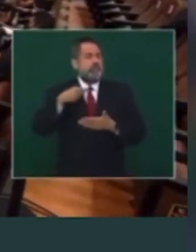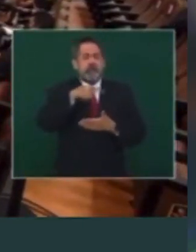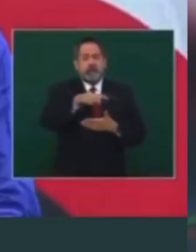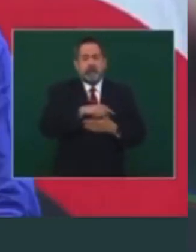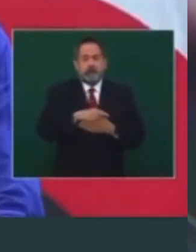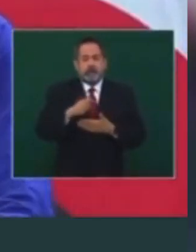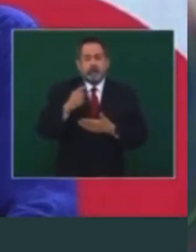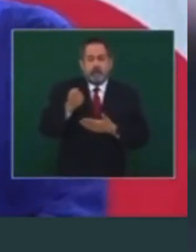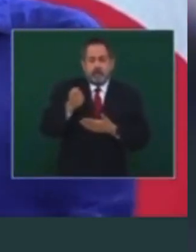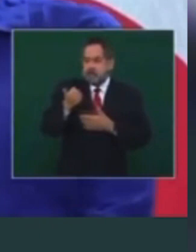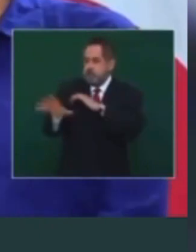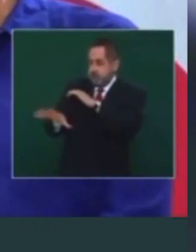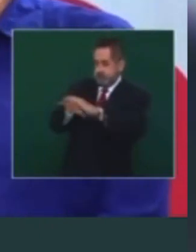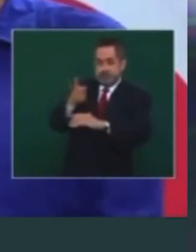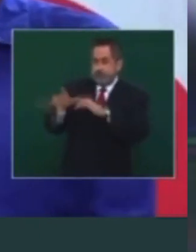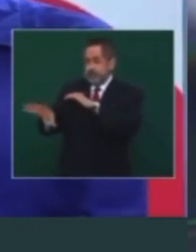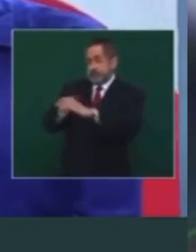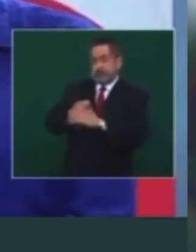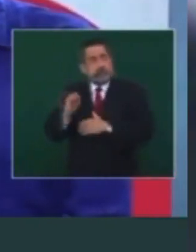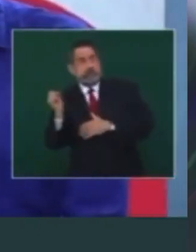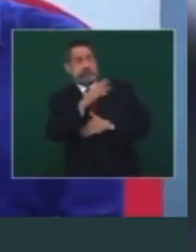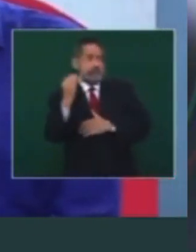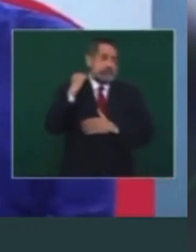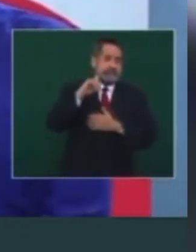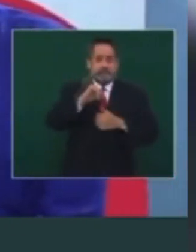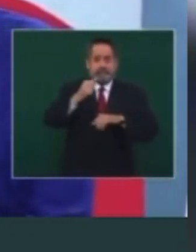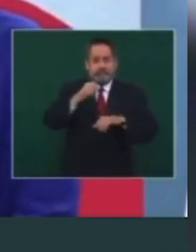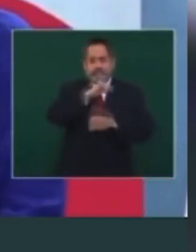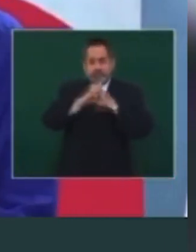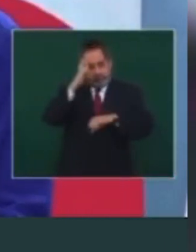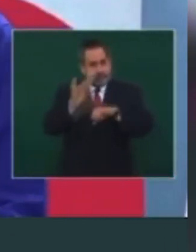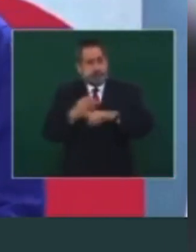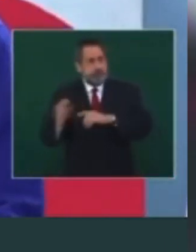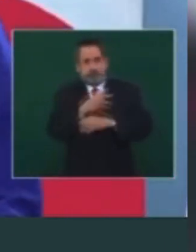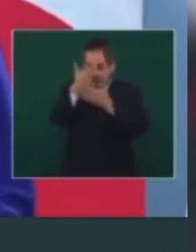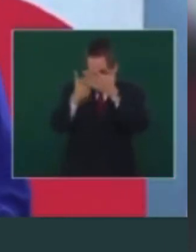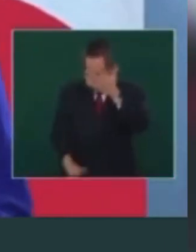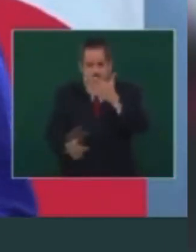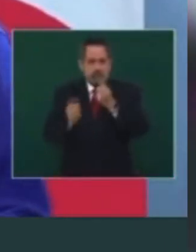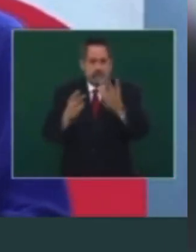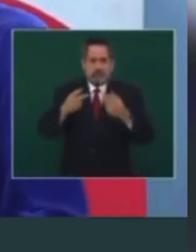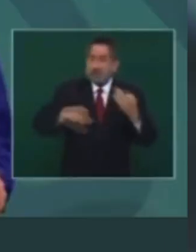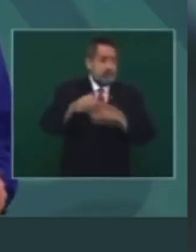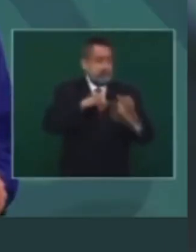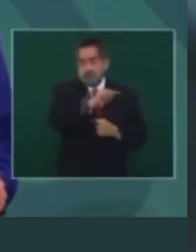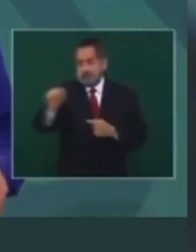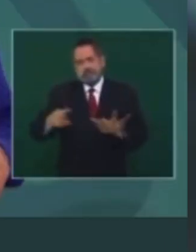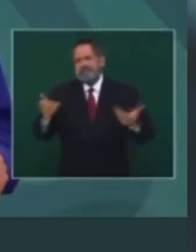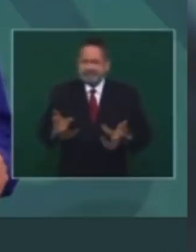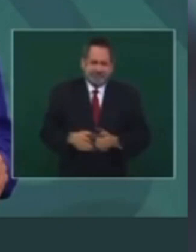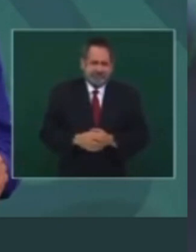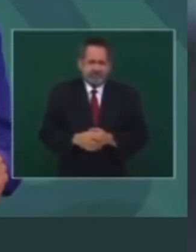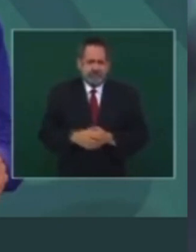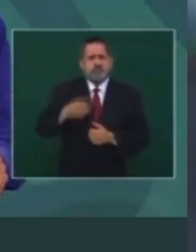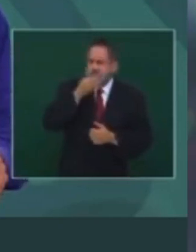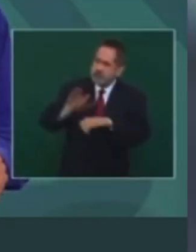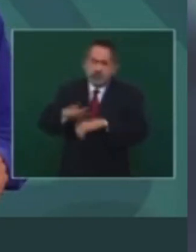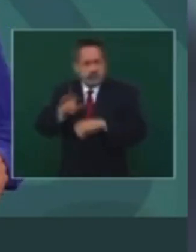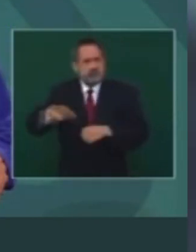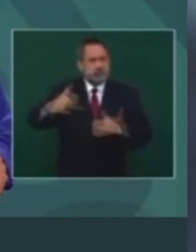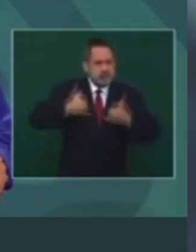para guardarlo en el extranjero. Una lista grande. Y ahí, de todo. Bueno, decirle a los